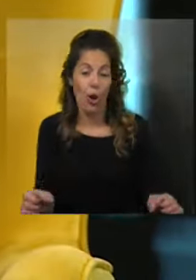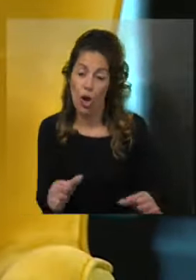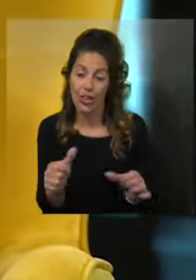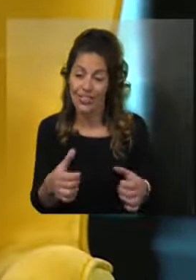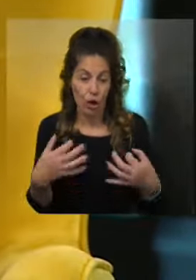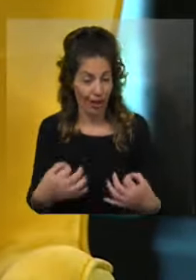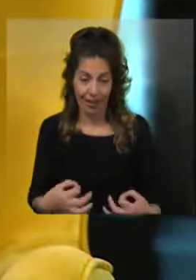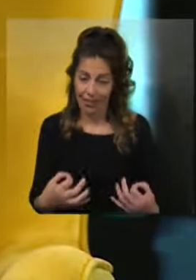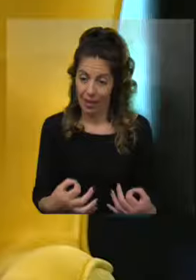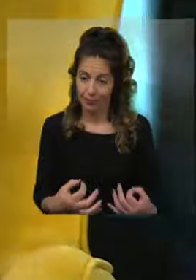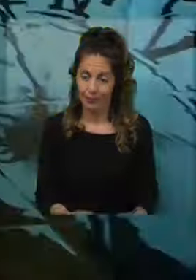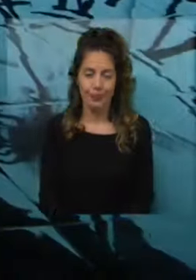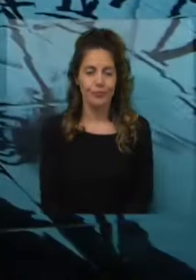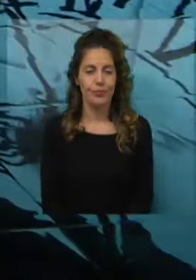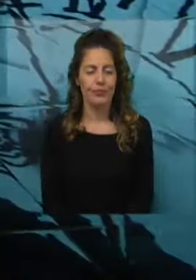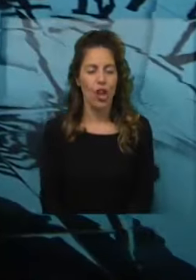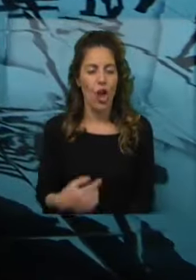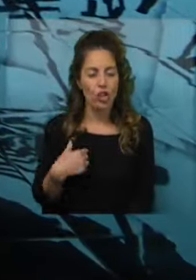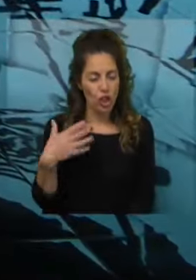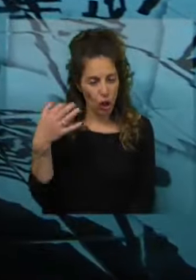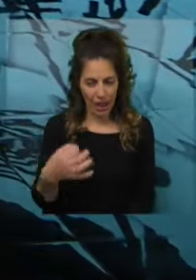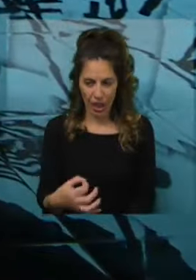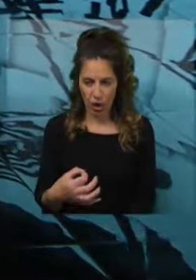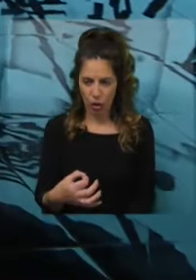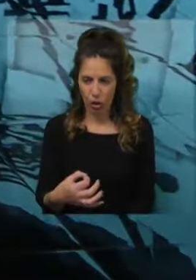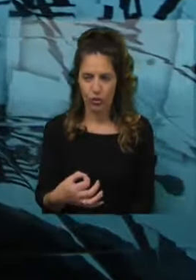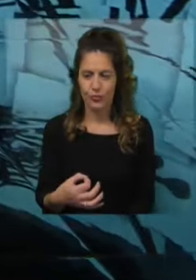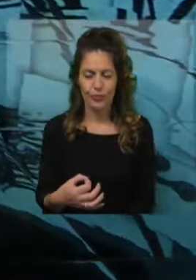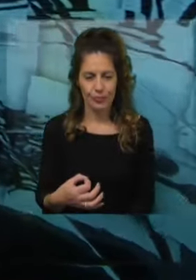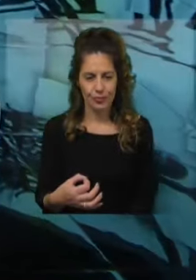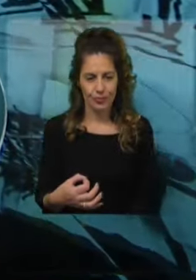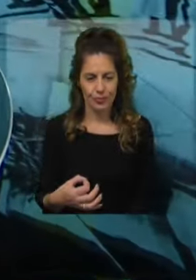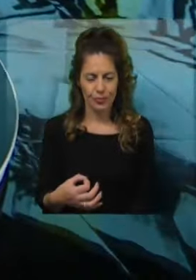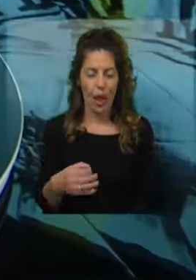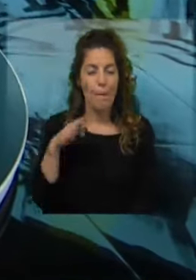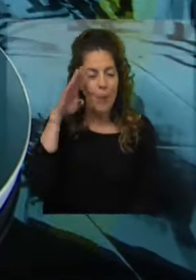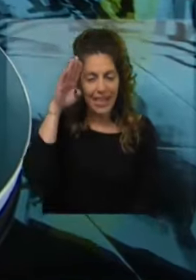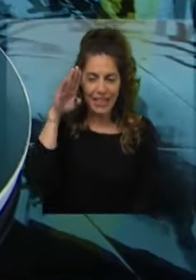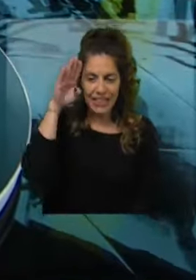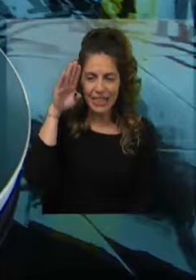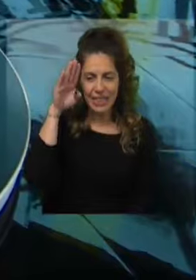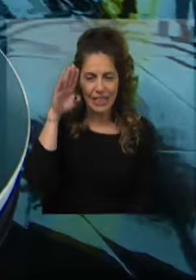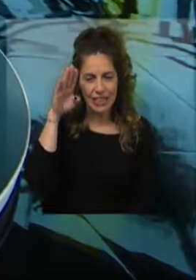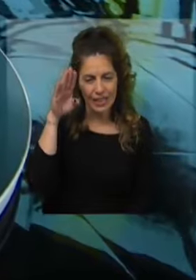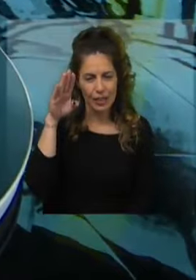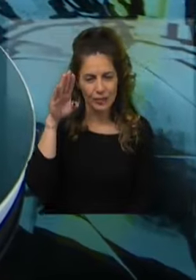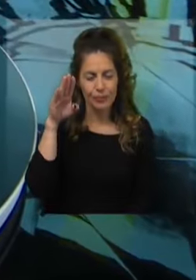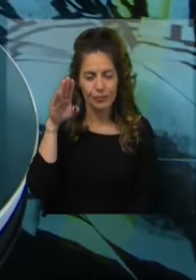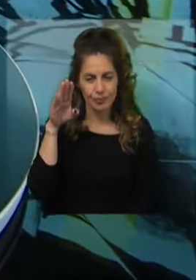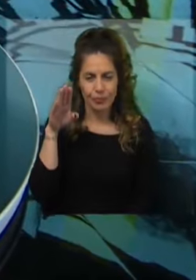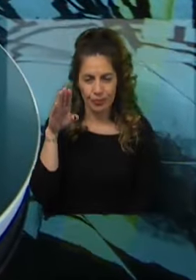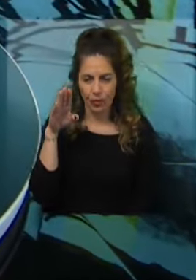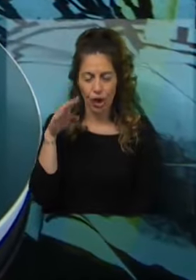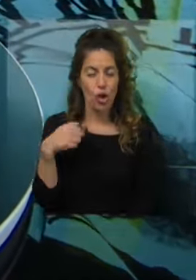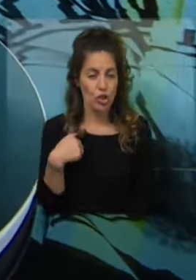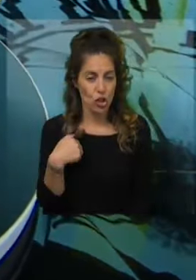la realidad yo lo que creo Es que eh manini Incluso en